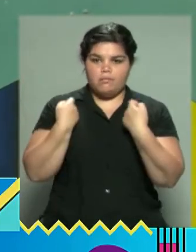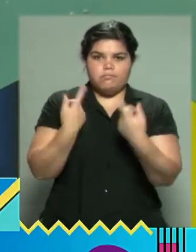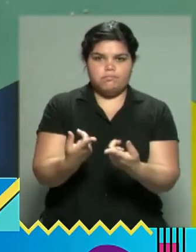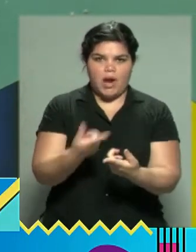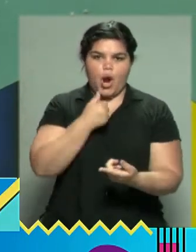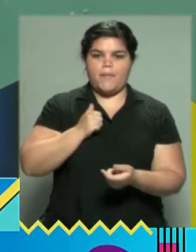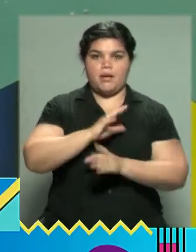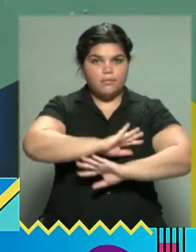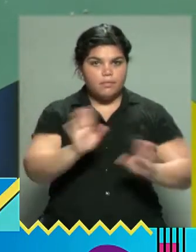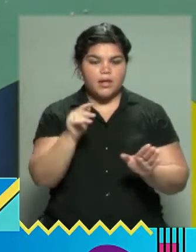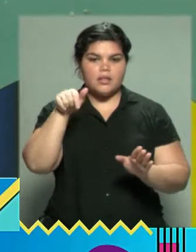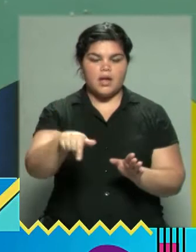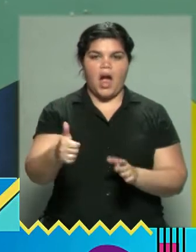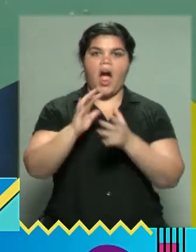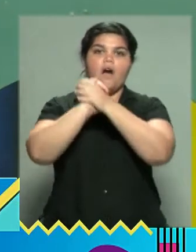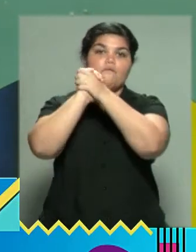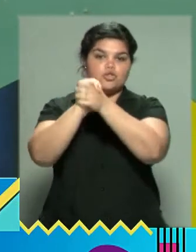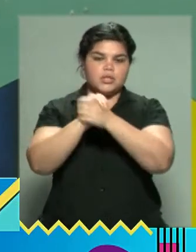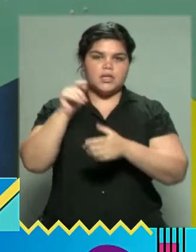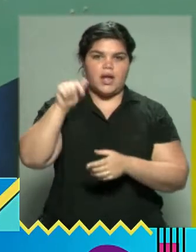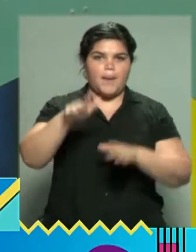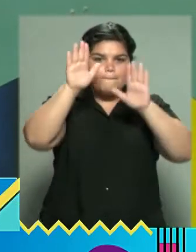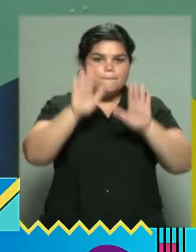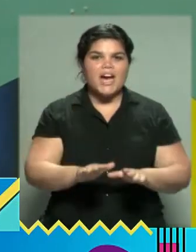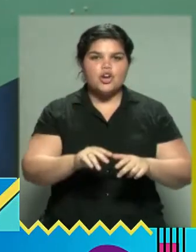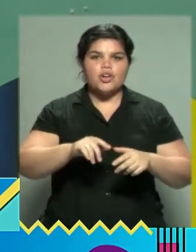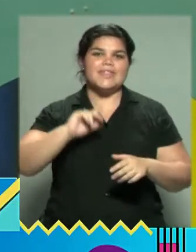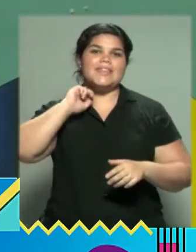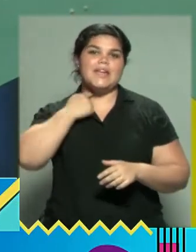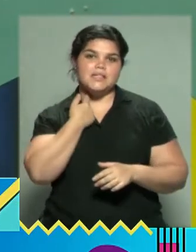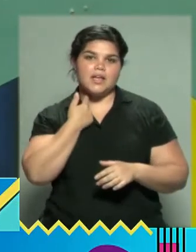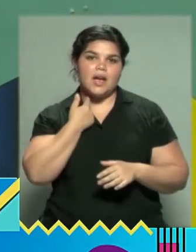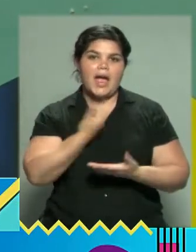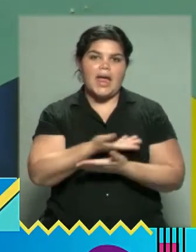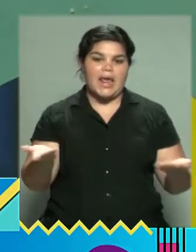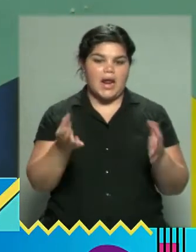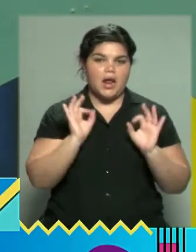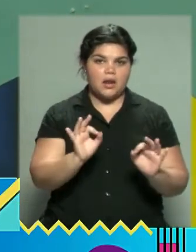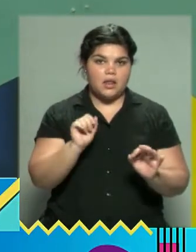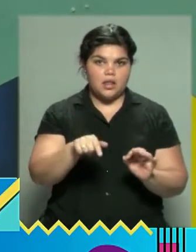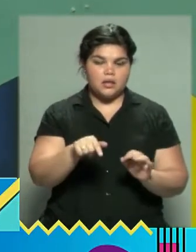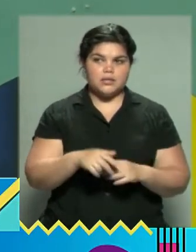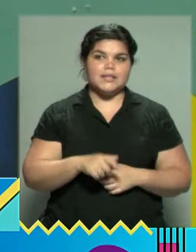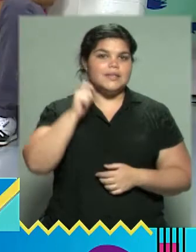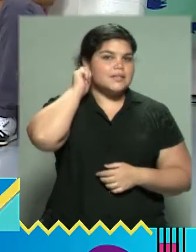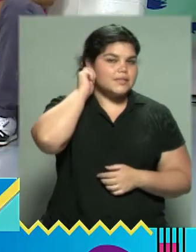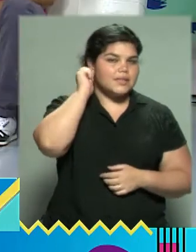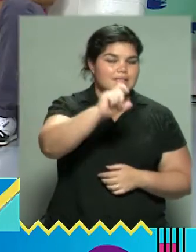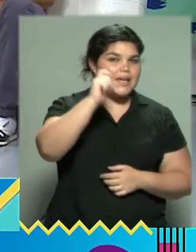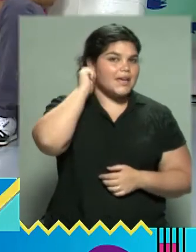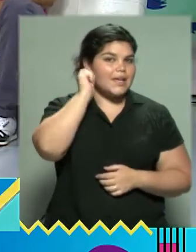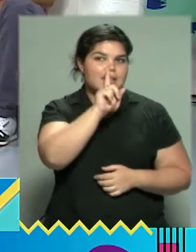su actividad. A Alfonsín le hicieron 13 paros generales. El de la CGT se llamaba... Saulo